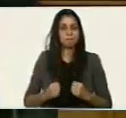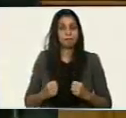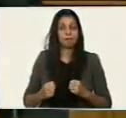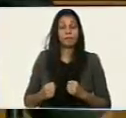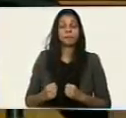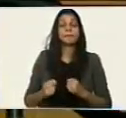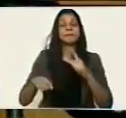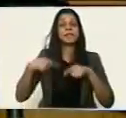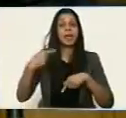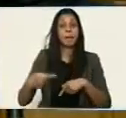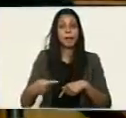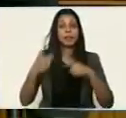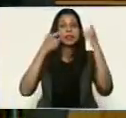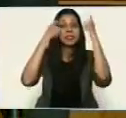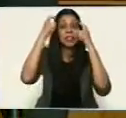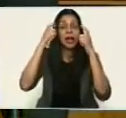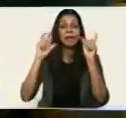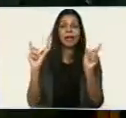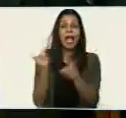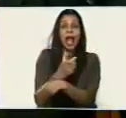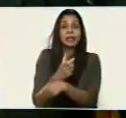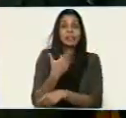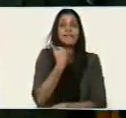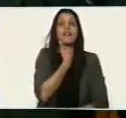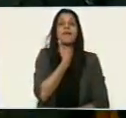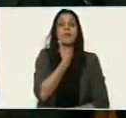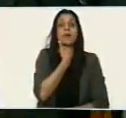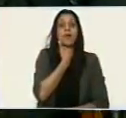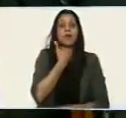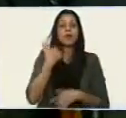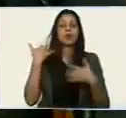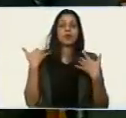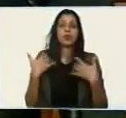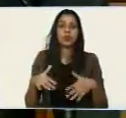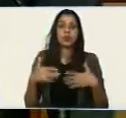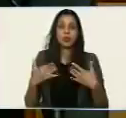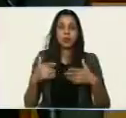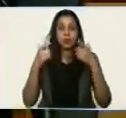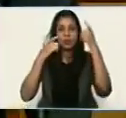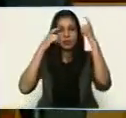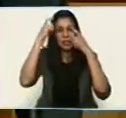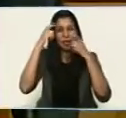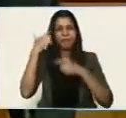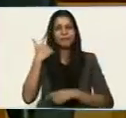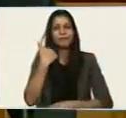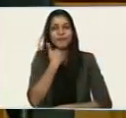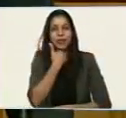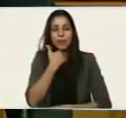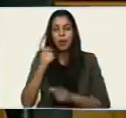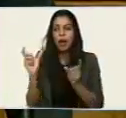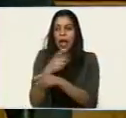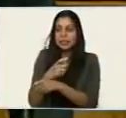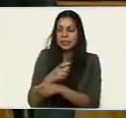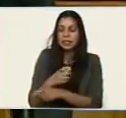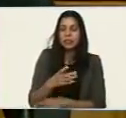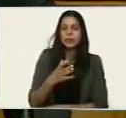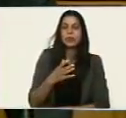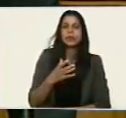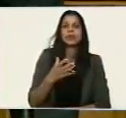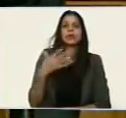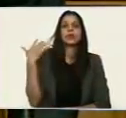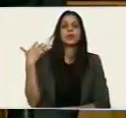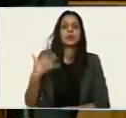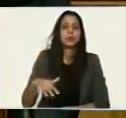Luego, bueno, la enfermedad del comandante. Su elección y la enfermedad del comandante. Y